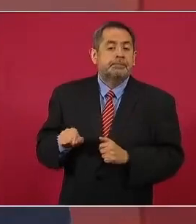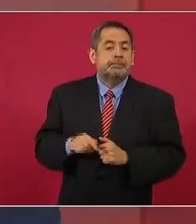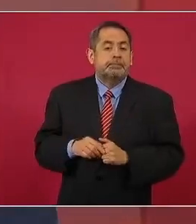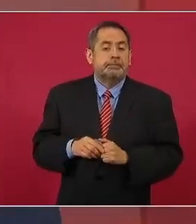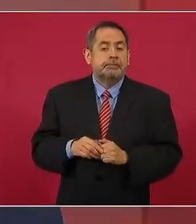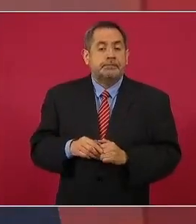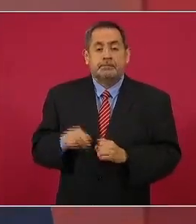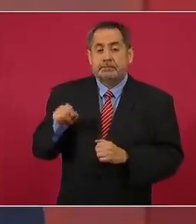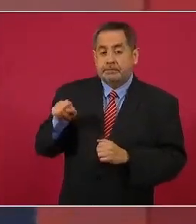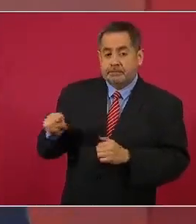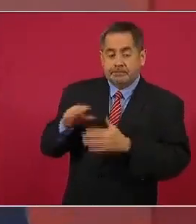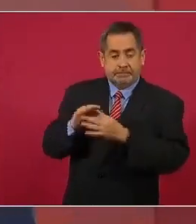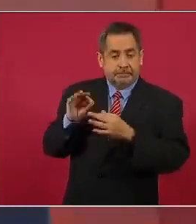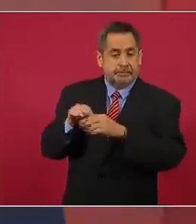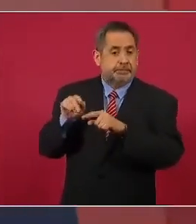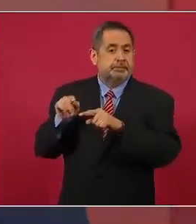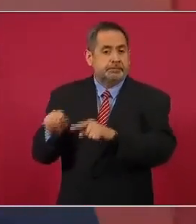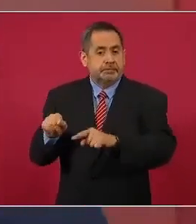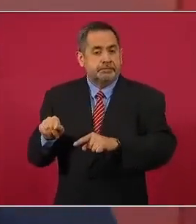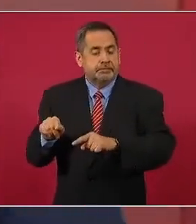y escribía y tenía